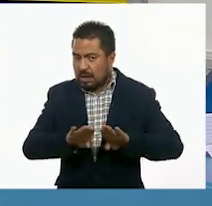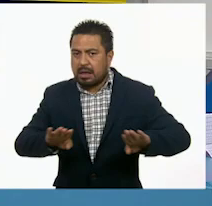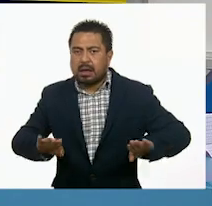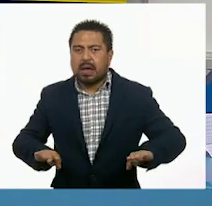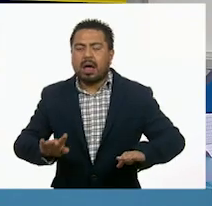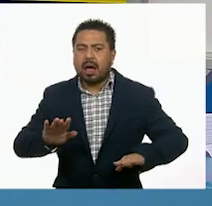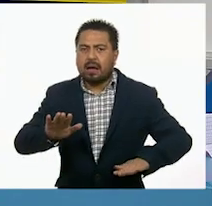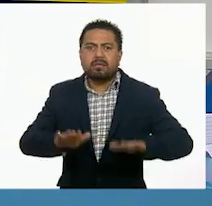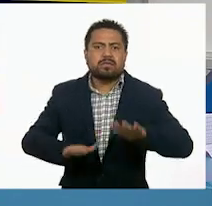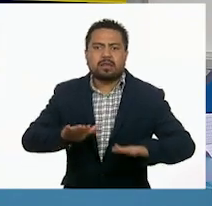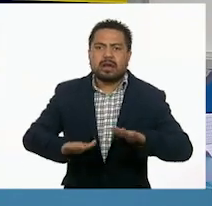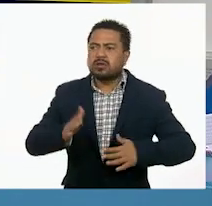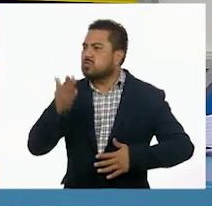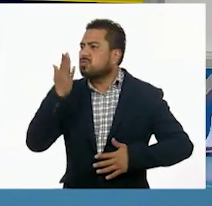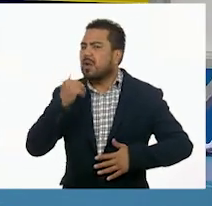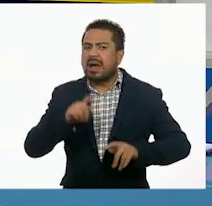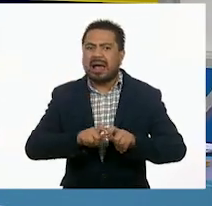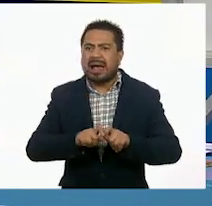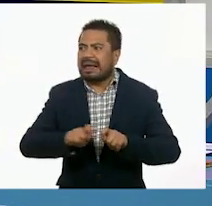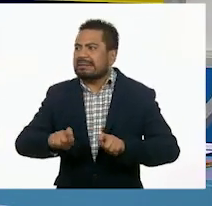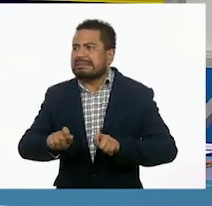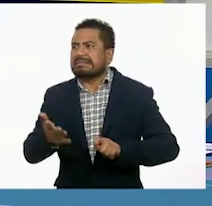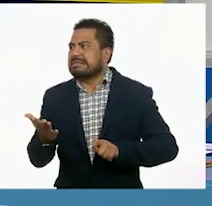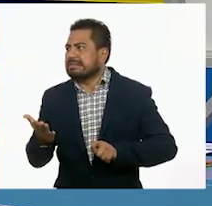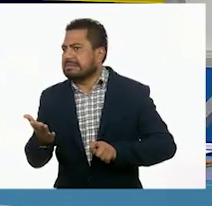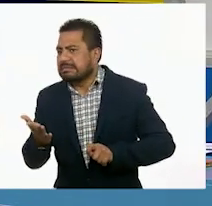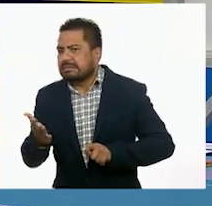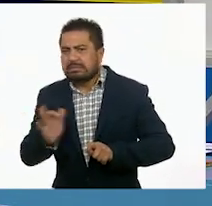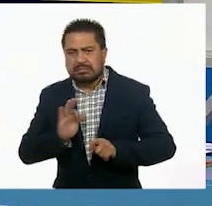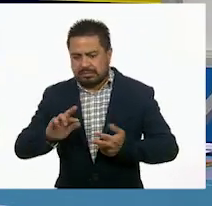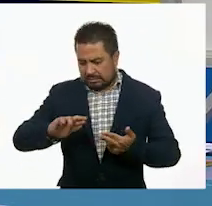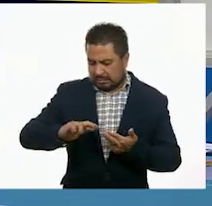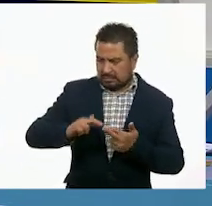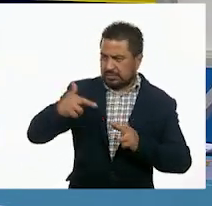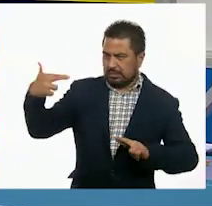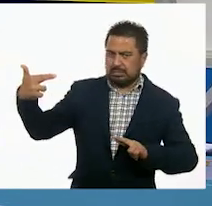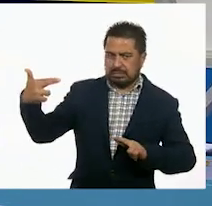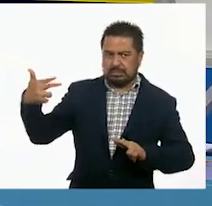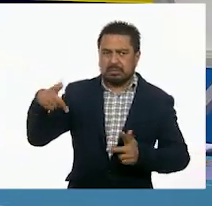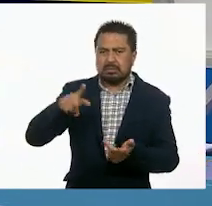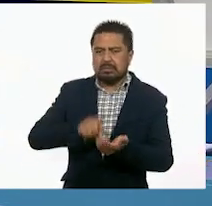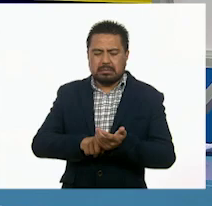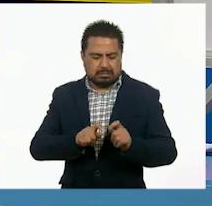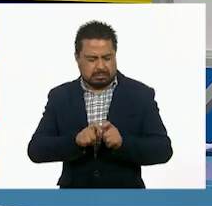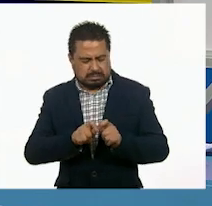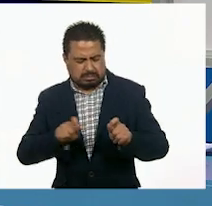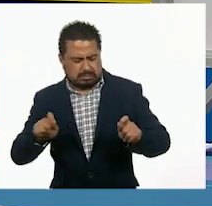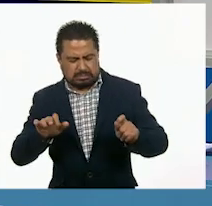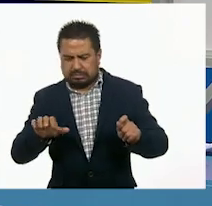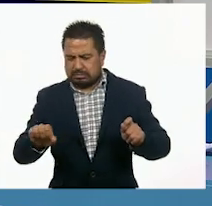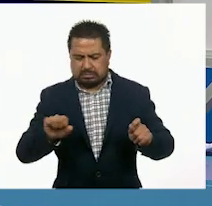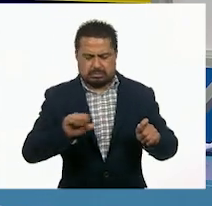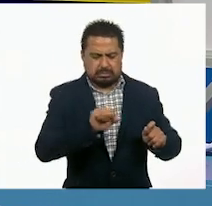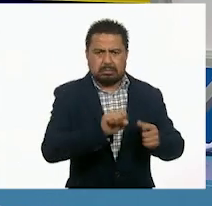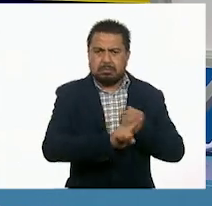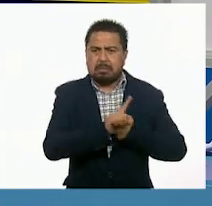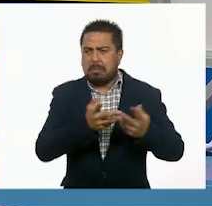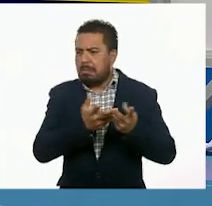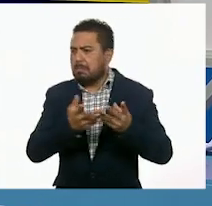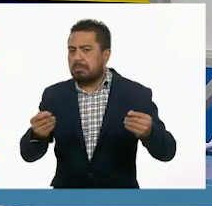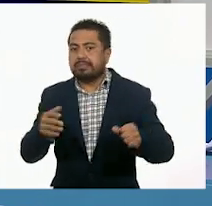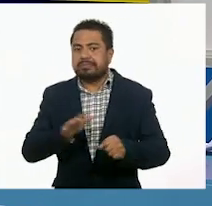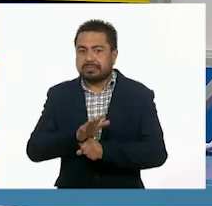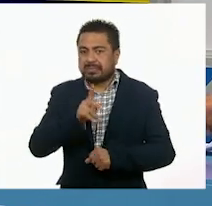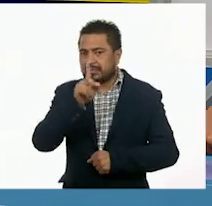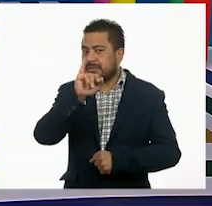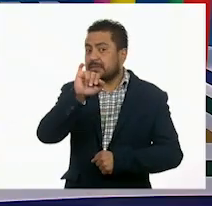Y vemos que a veces no traen el metro, no traen, pues sacan un cordón, toman su medida y hacen cálculos y lo resuelven. Las cuartas,